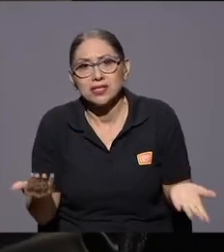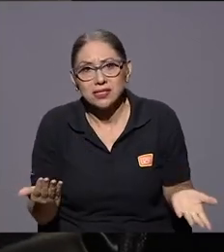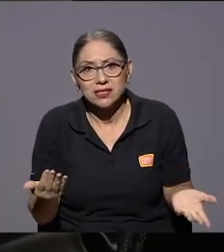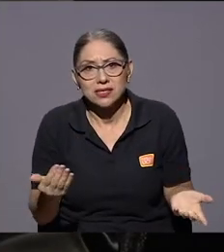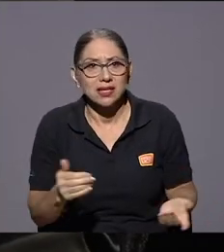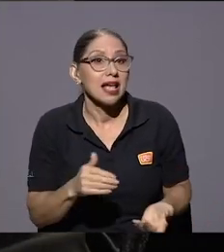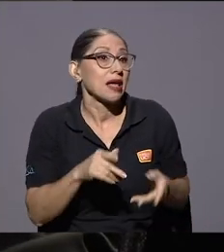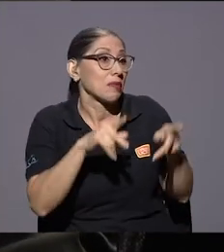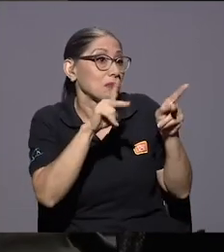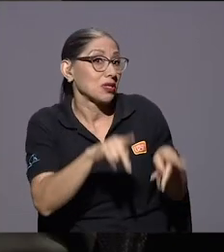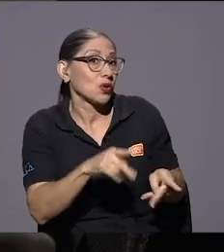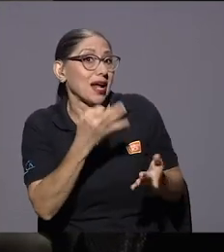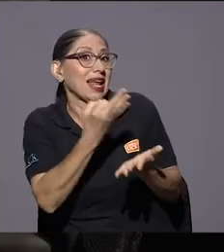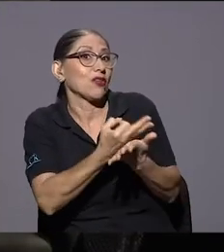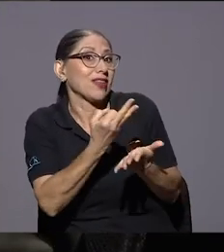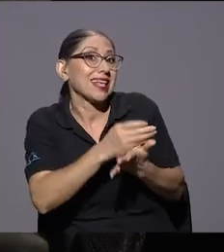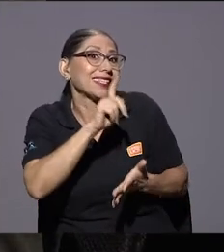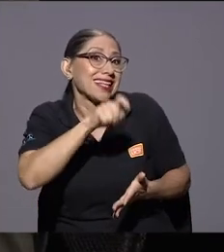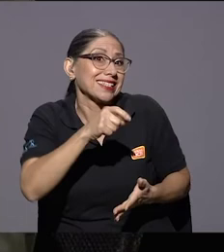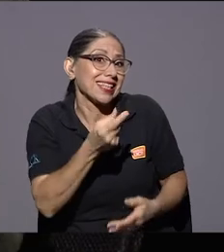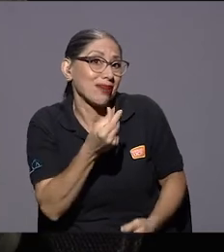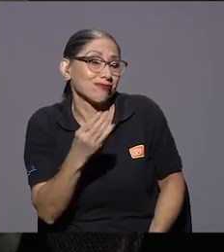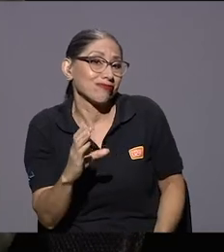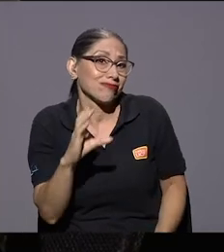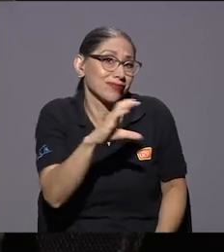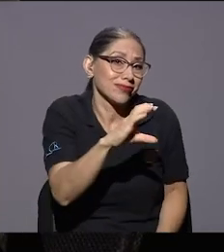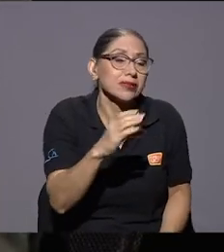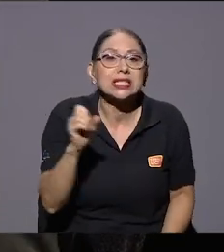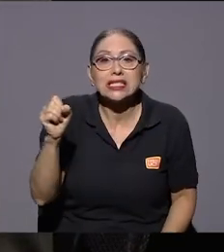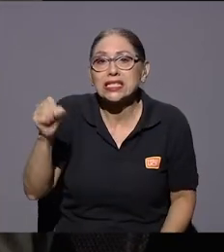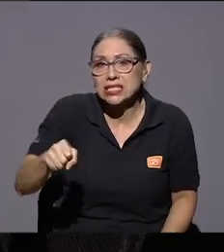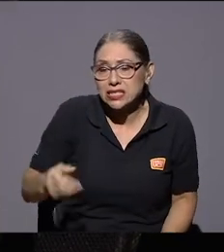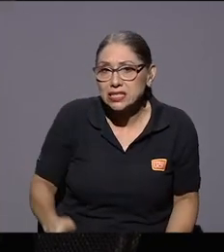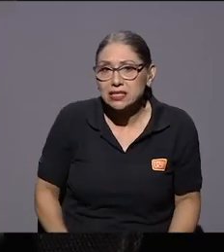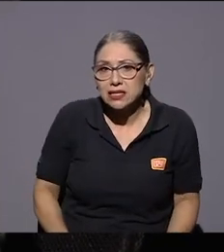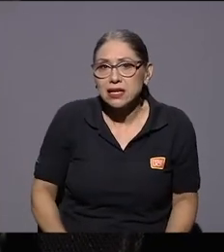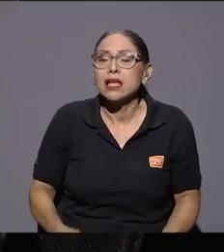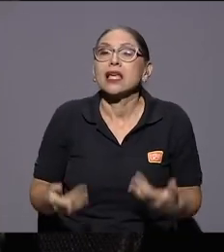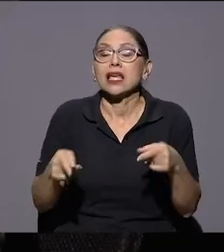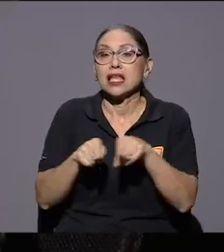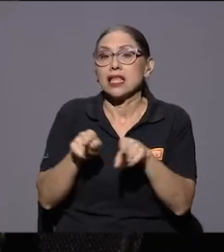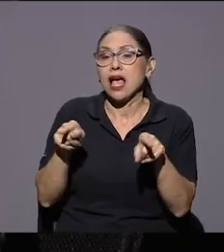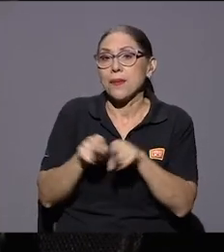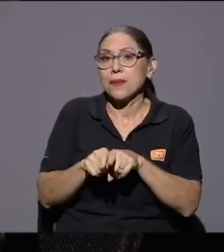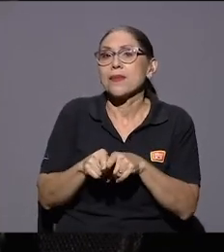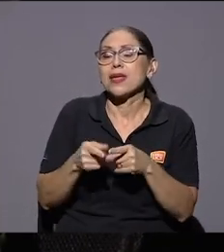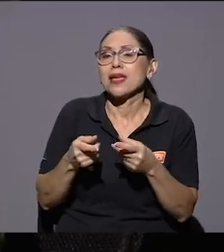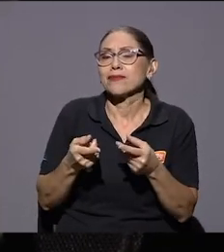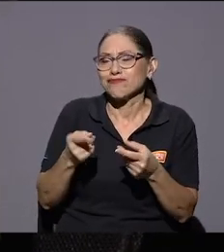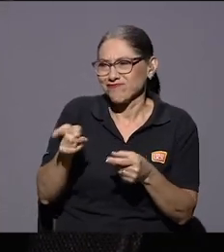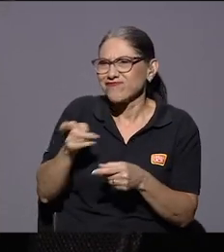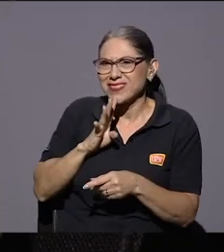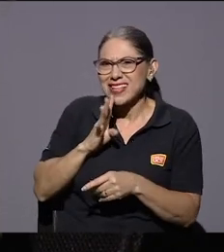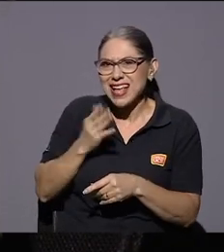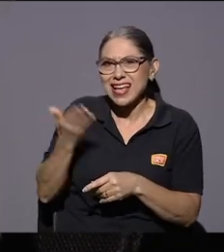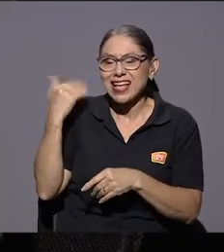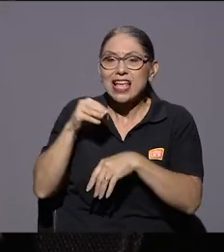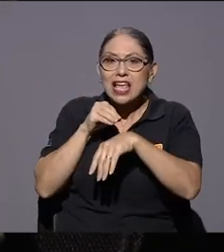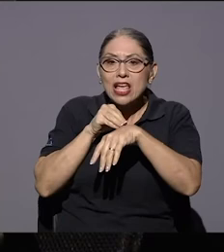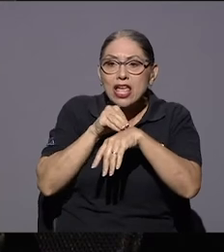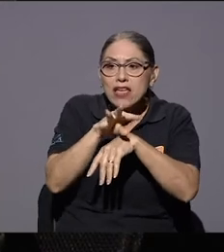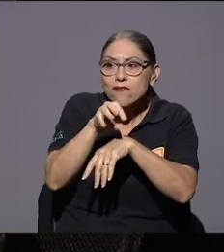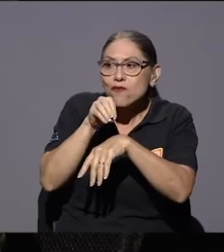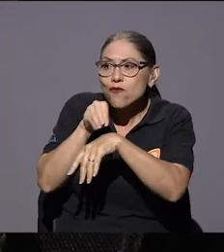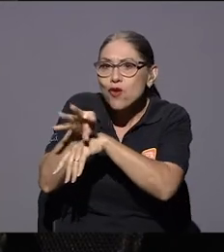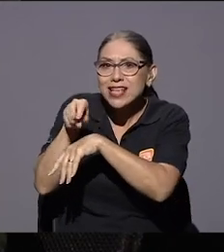financie? ¿Quién los financie? ¿Tiene y cuota de qué poder? Dependen y a quién le deben. Por eso el tema este que venimos subrayando, de la influencia e